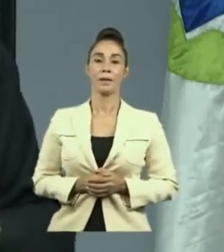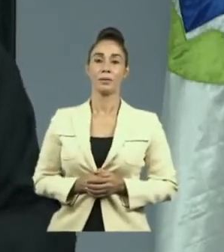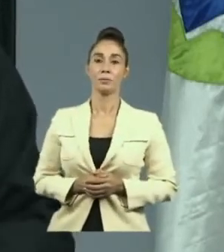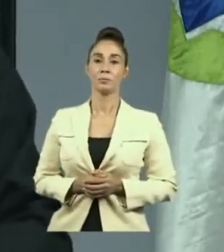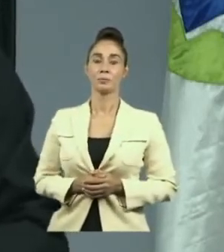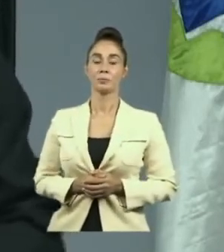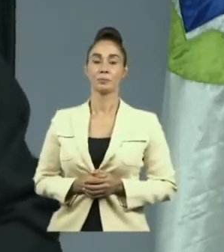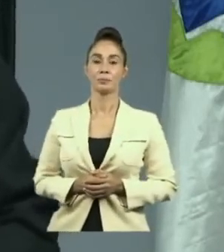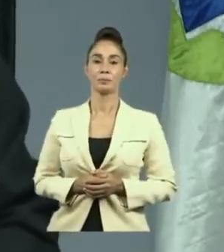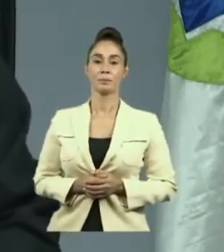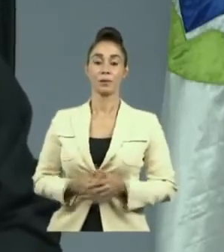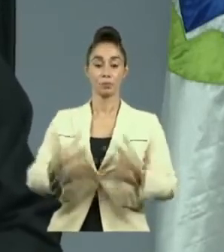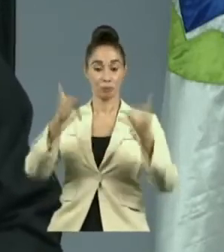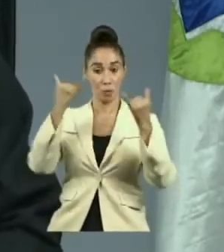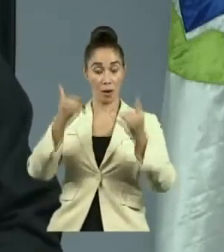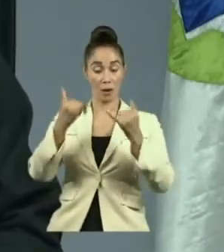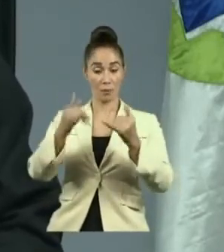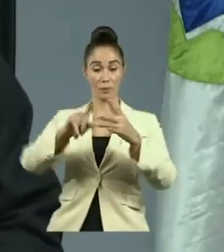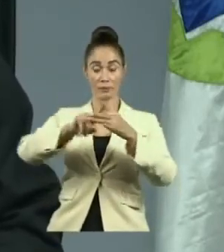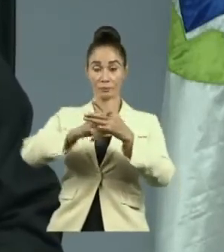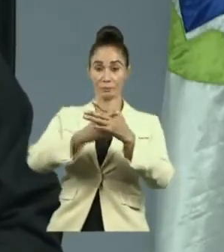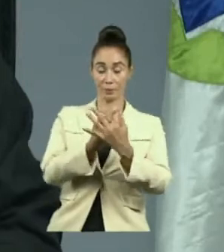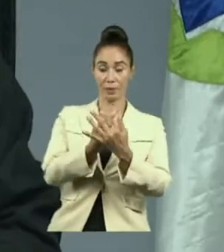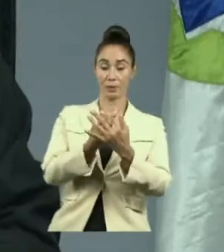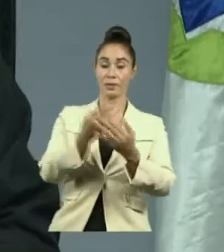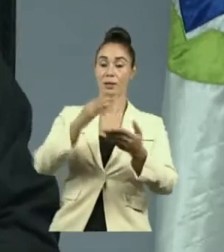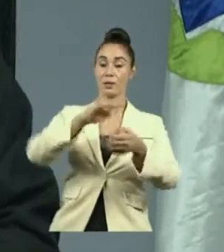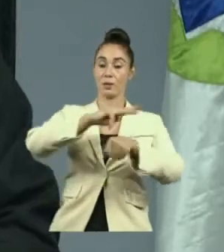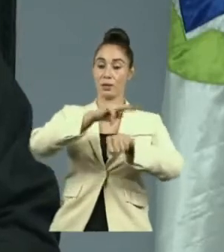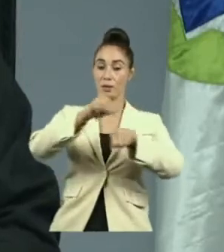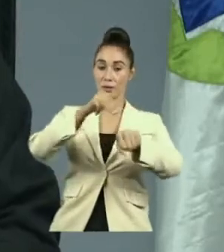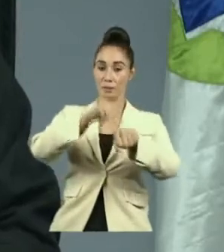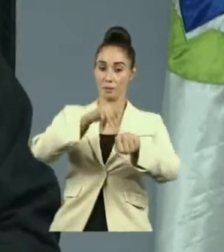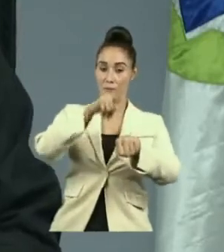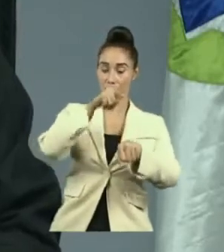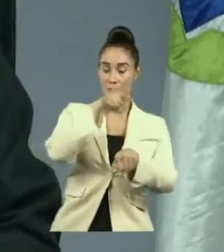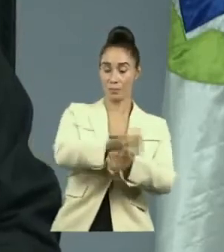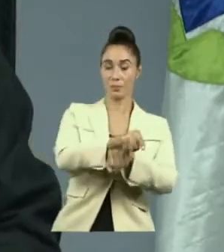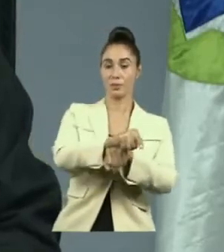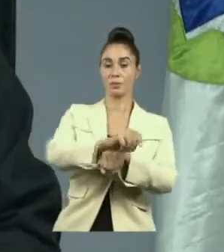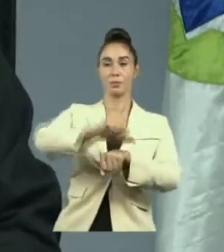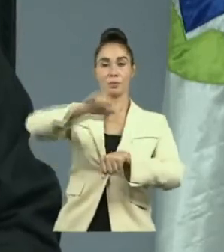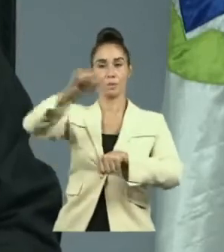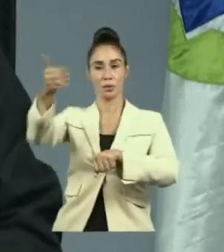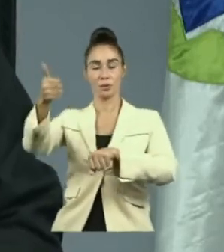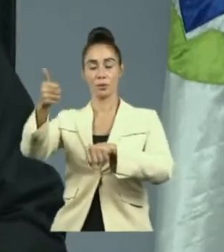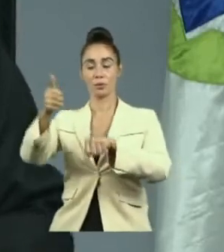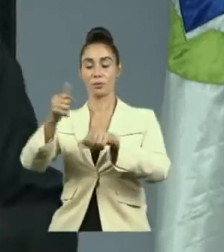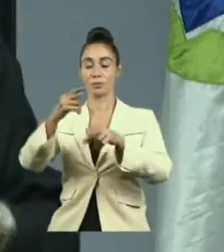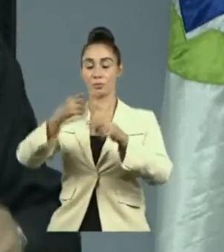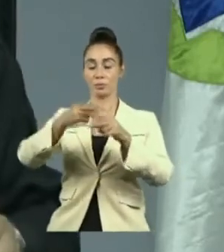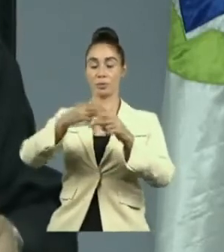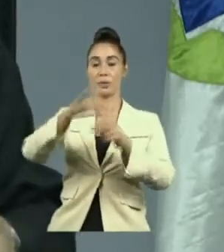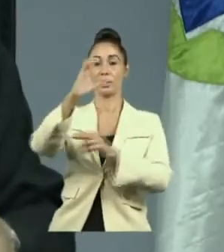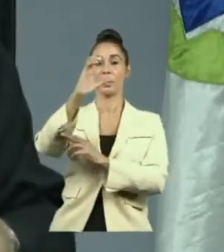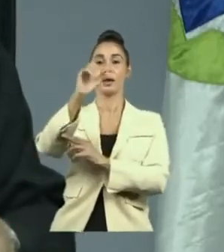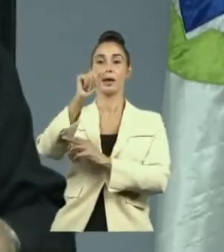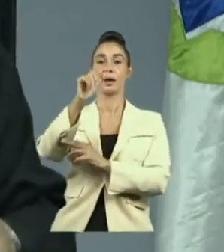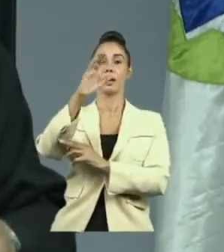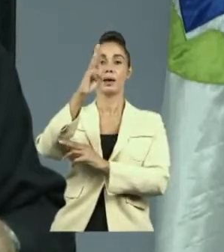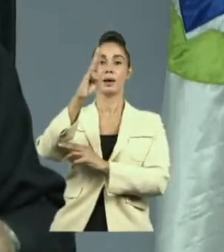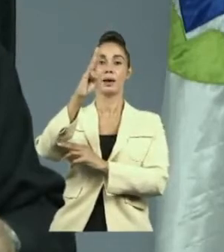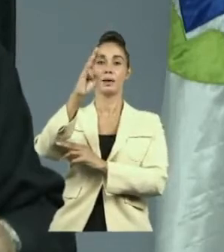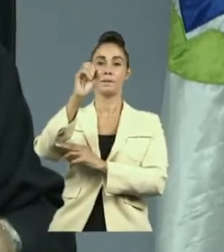está iniciando tanto en el municipio como en cabarete donde alrededor de una hora